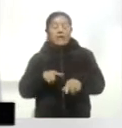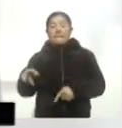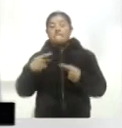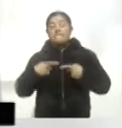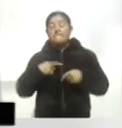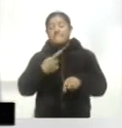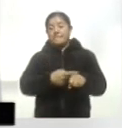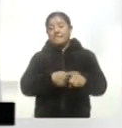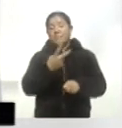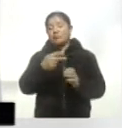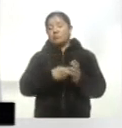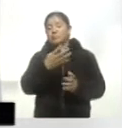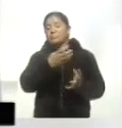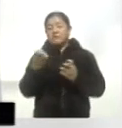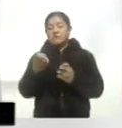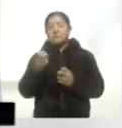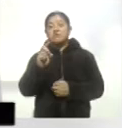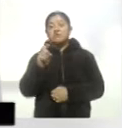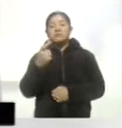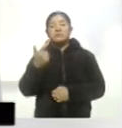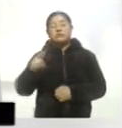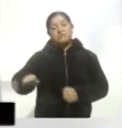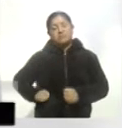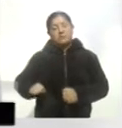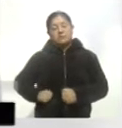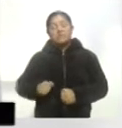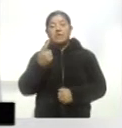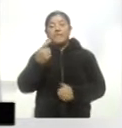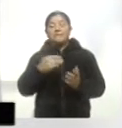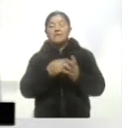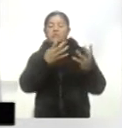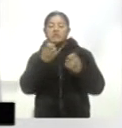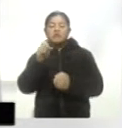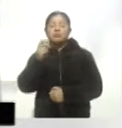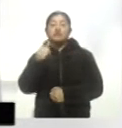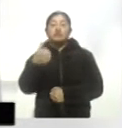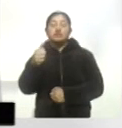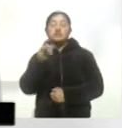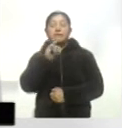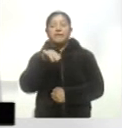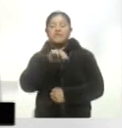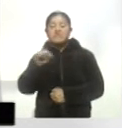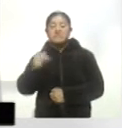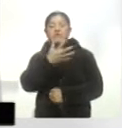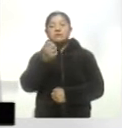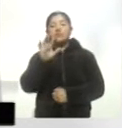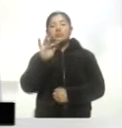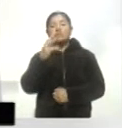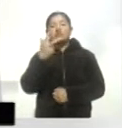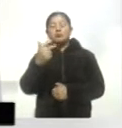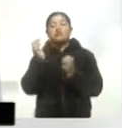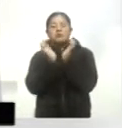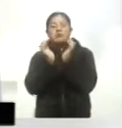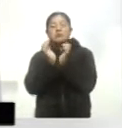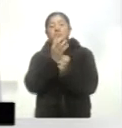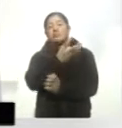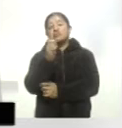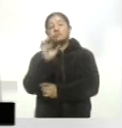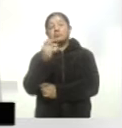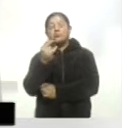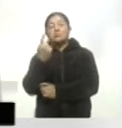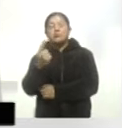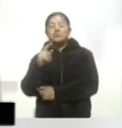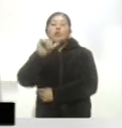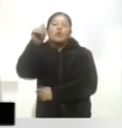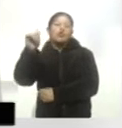positivos, 2.937 se han registrado en la CESA, 1.911 en el IMSS, 548 en el ISSSTE y 451 en